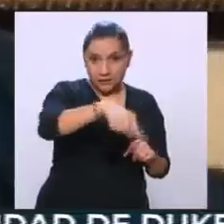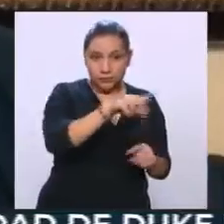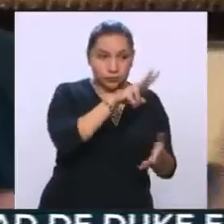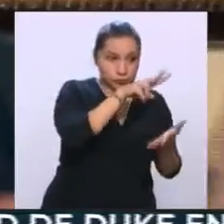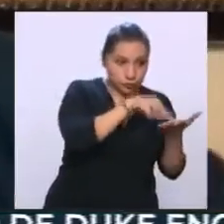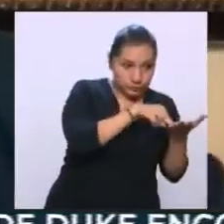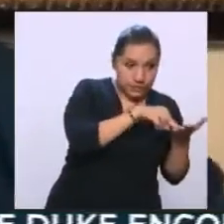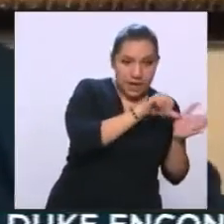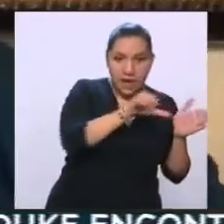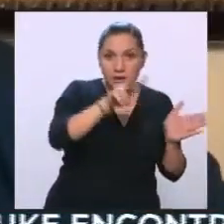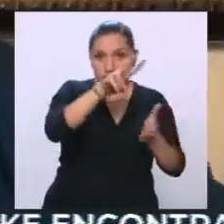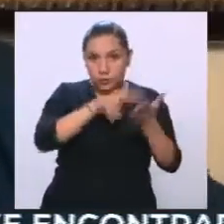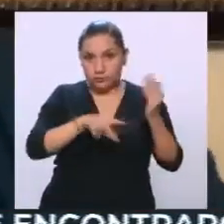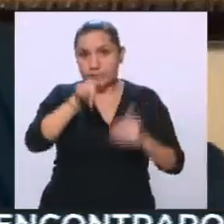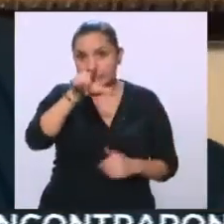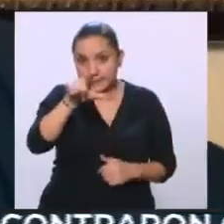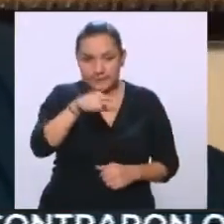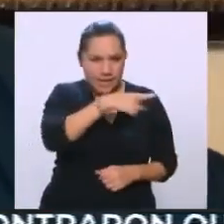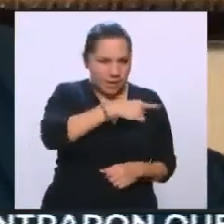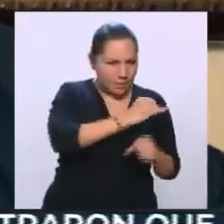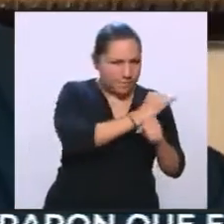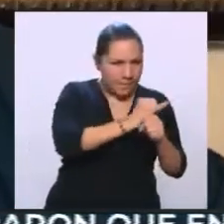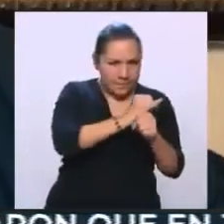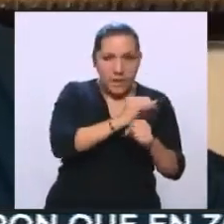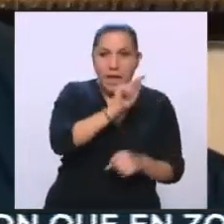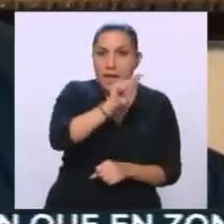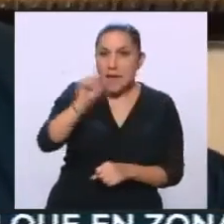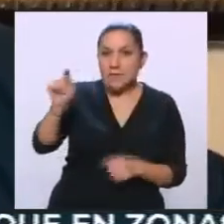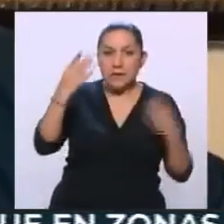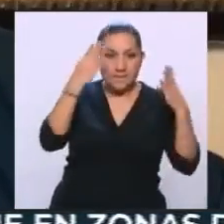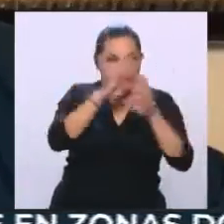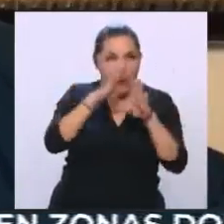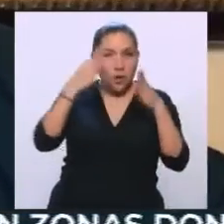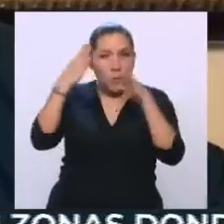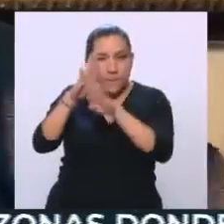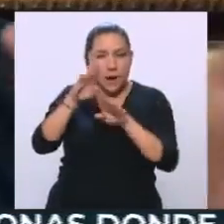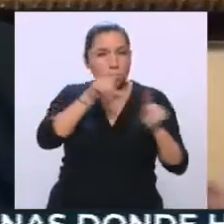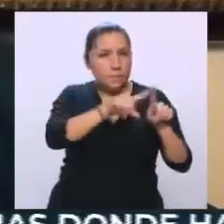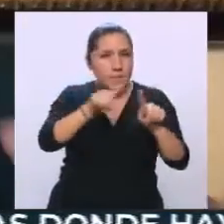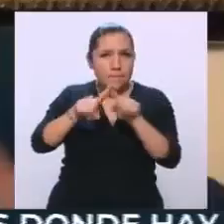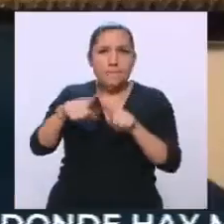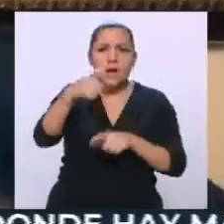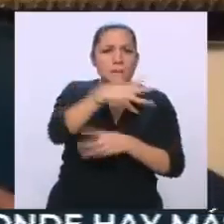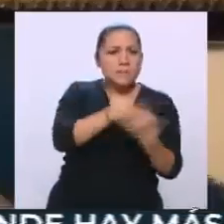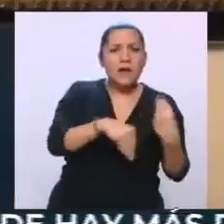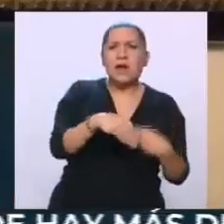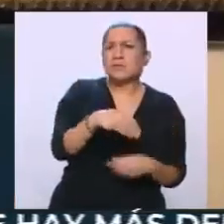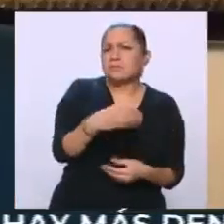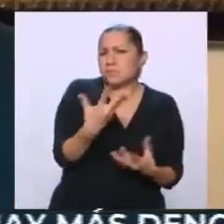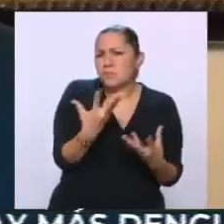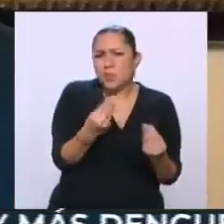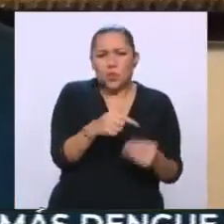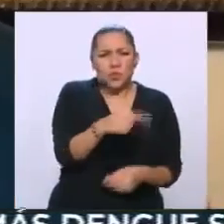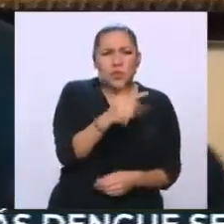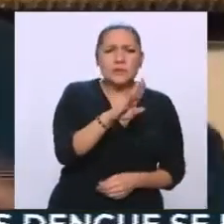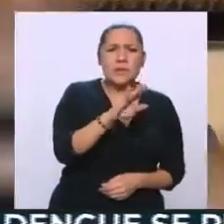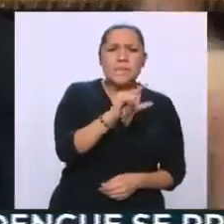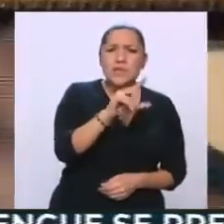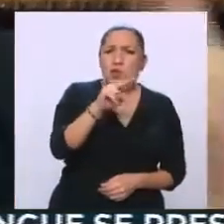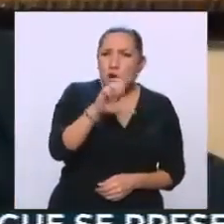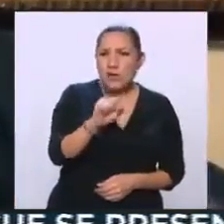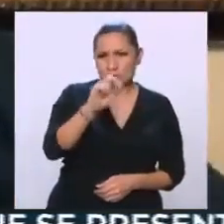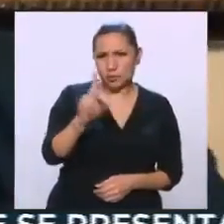realizaron movimientos financieros por casi 2 billones de dólares, a pesar de que